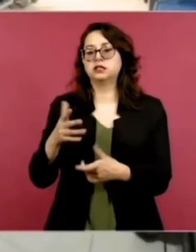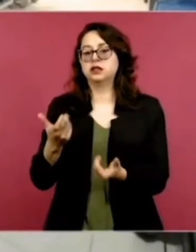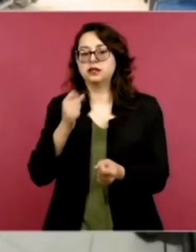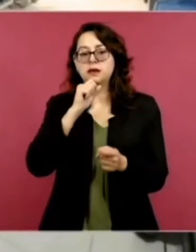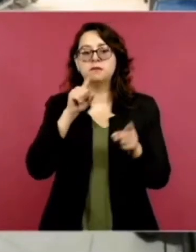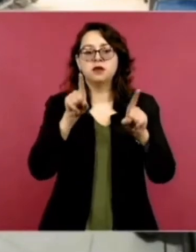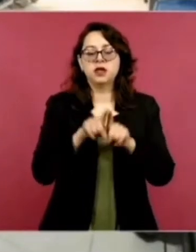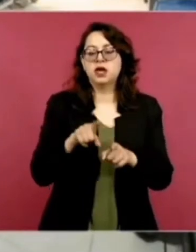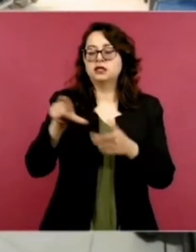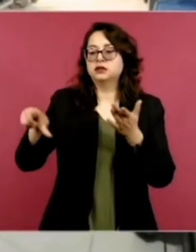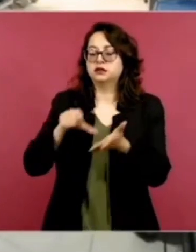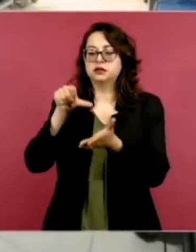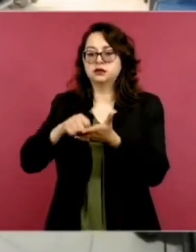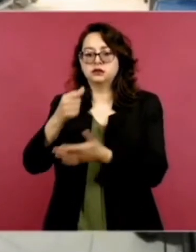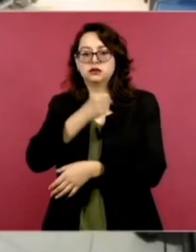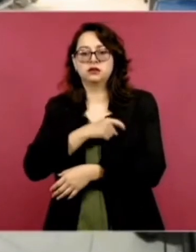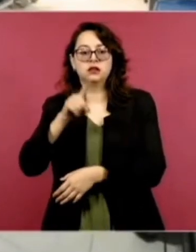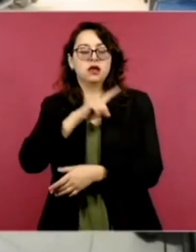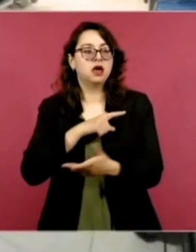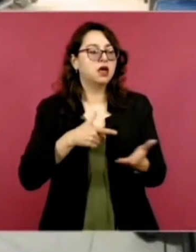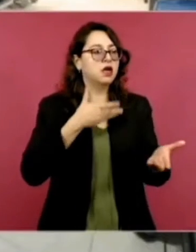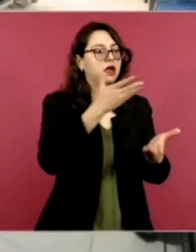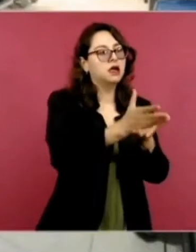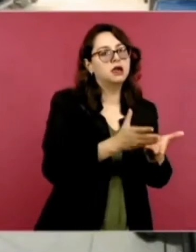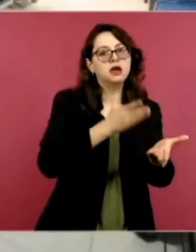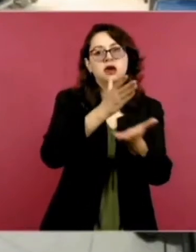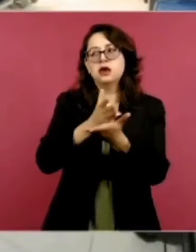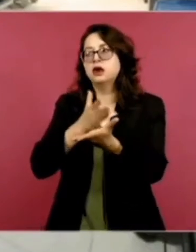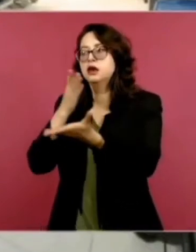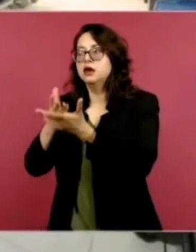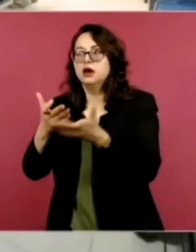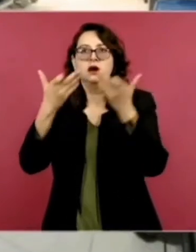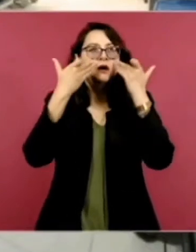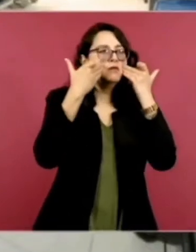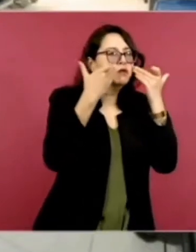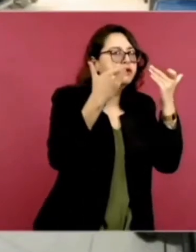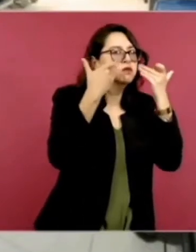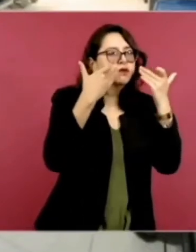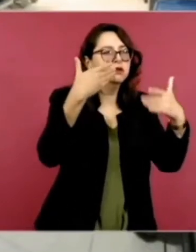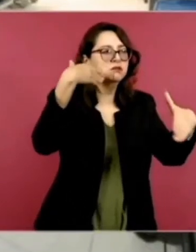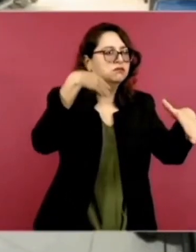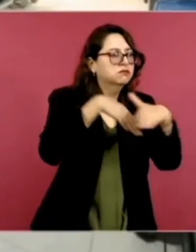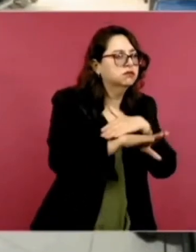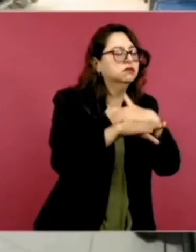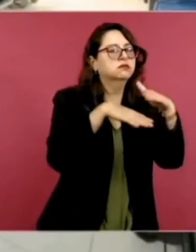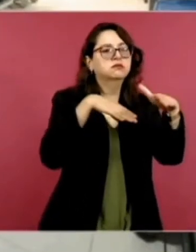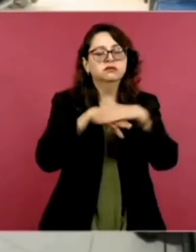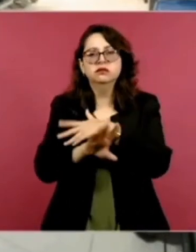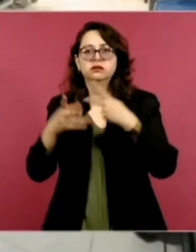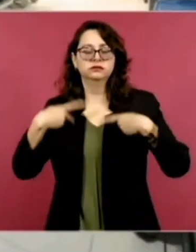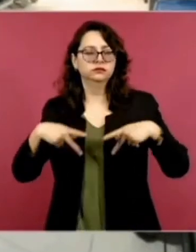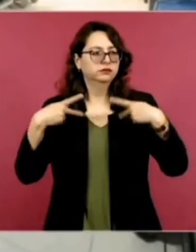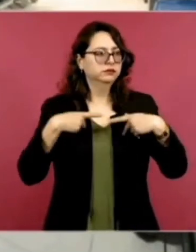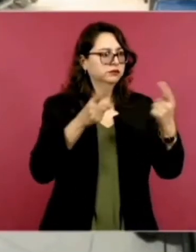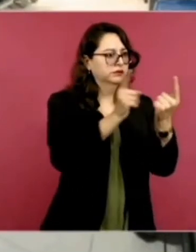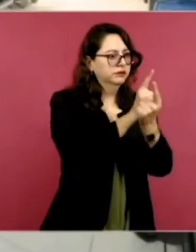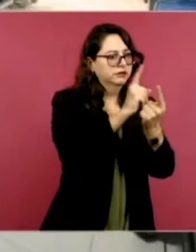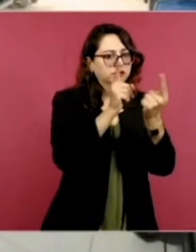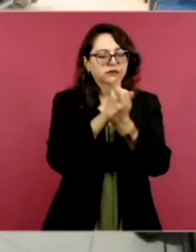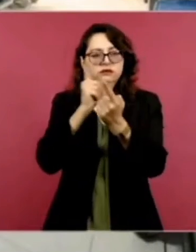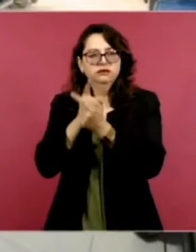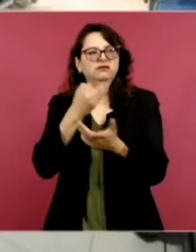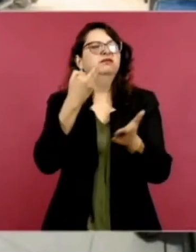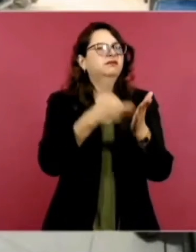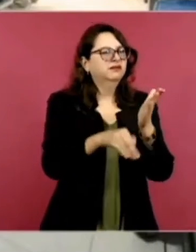que se hacen en el lugar, no de manera documental, sino que se va al sitio y se habla con los trabajadores y se identifican las